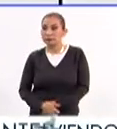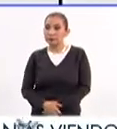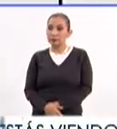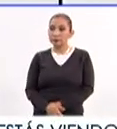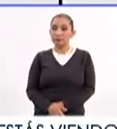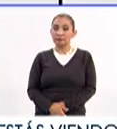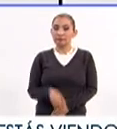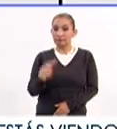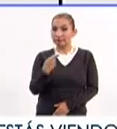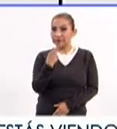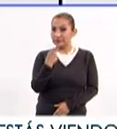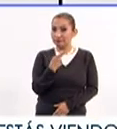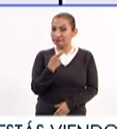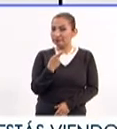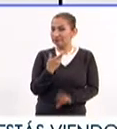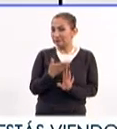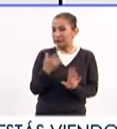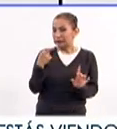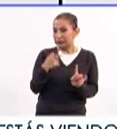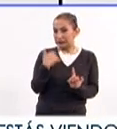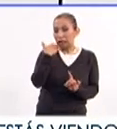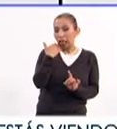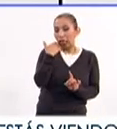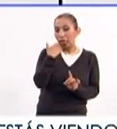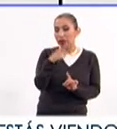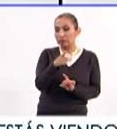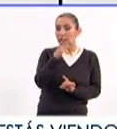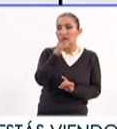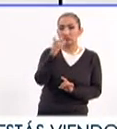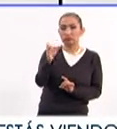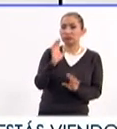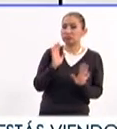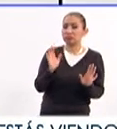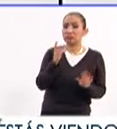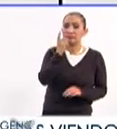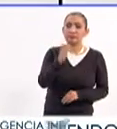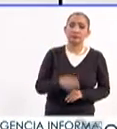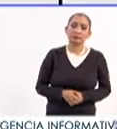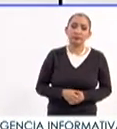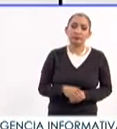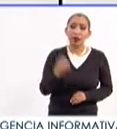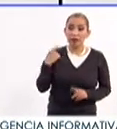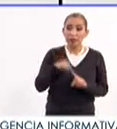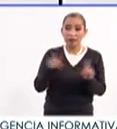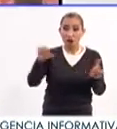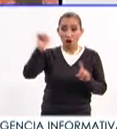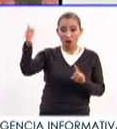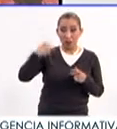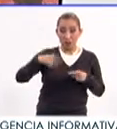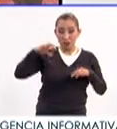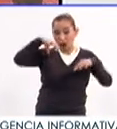una pregunta muy, con mucha intención, y ella contestó de una manera estupenda, dice, a diferencia de otros